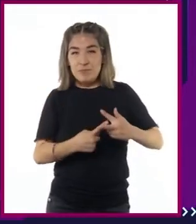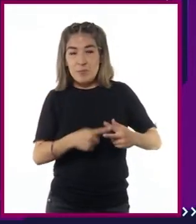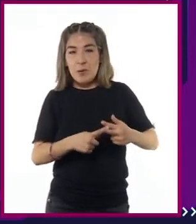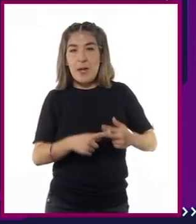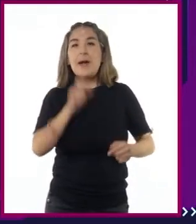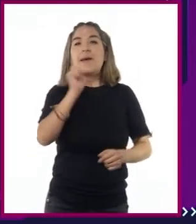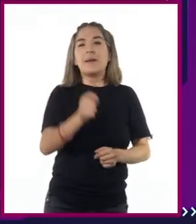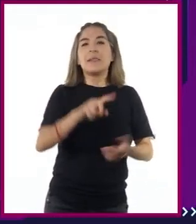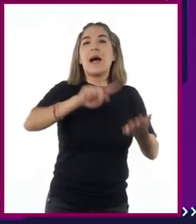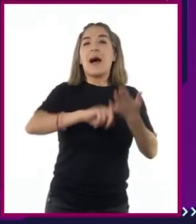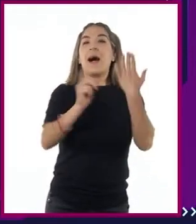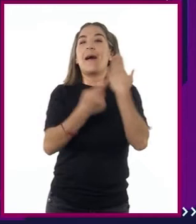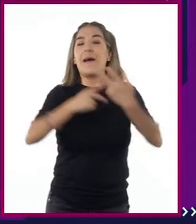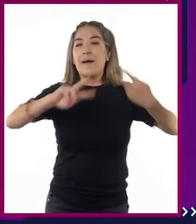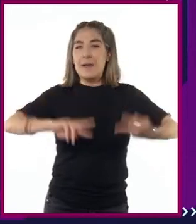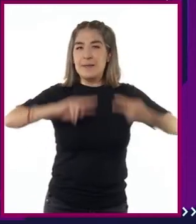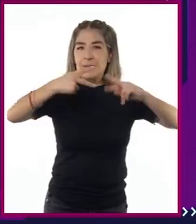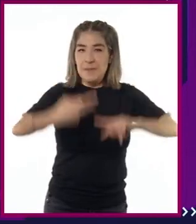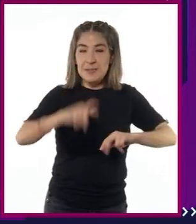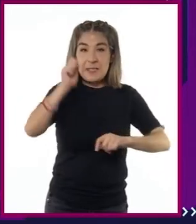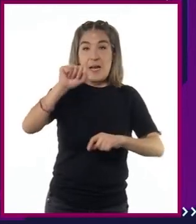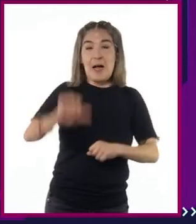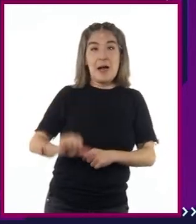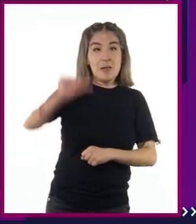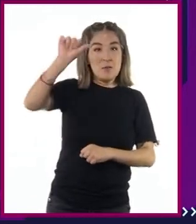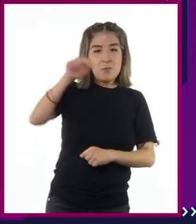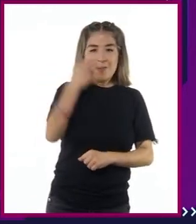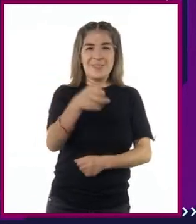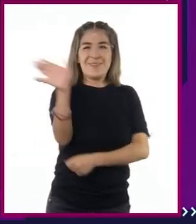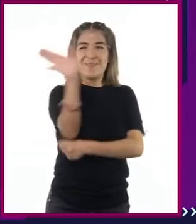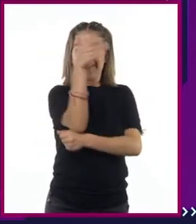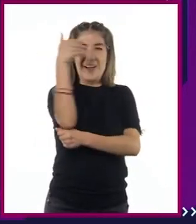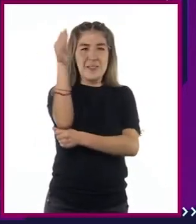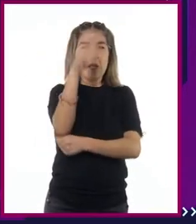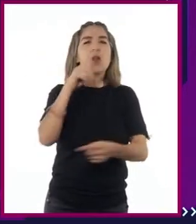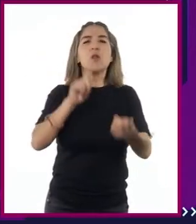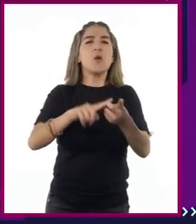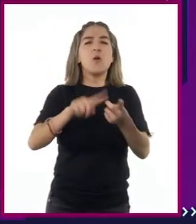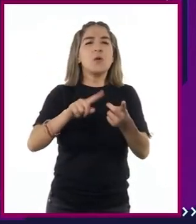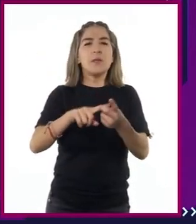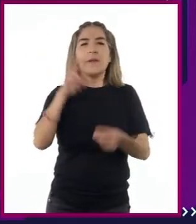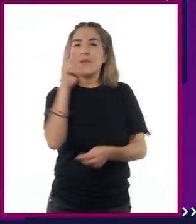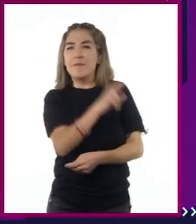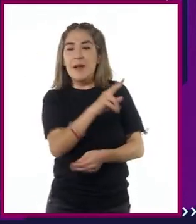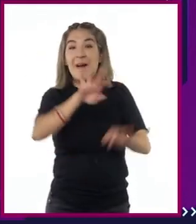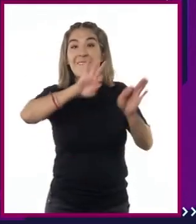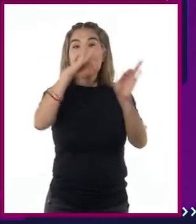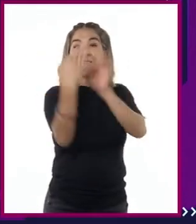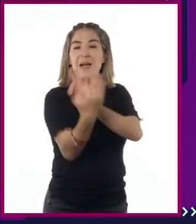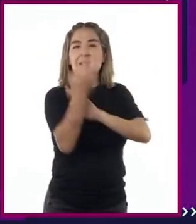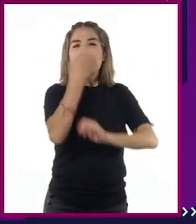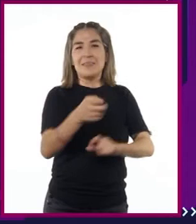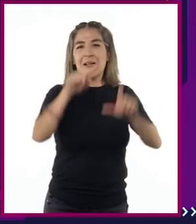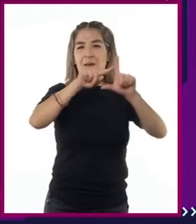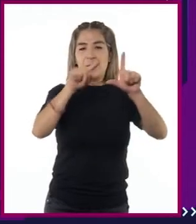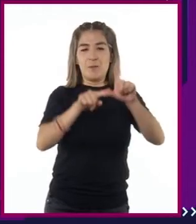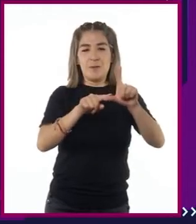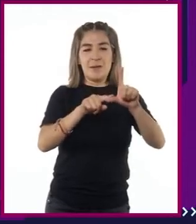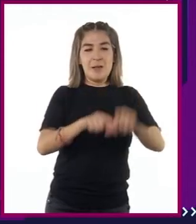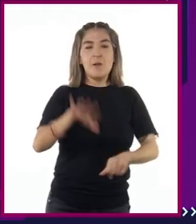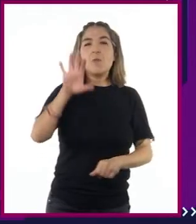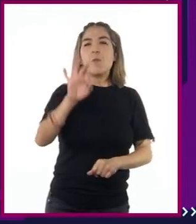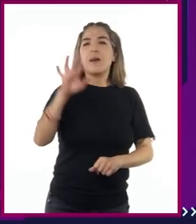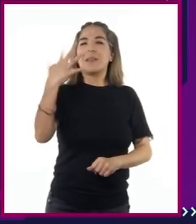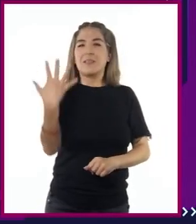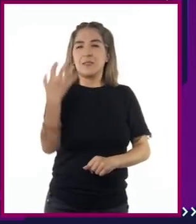el cateto opuesto, porque la altura del asta bandera se localiza enfrente del ángulo de